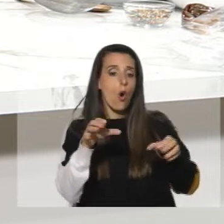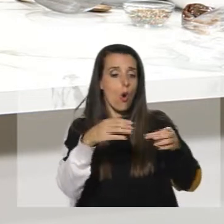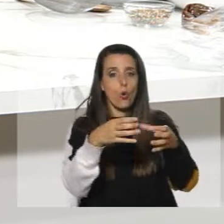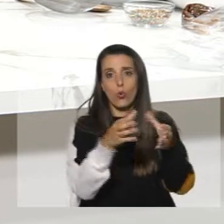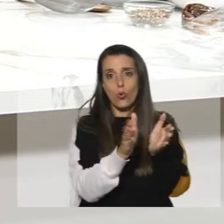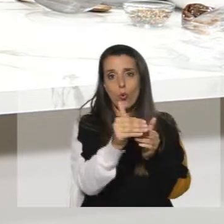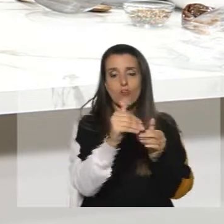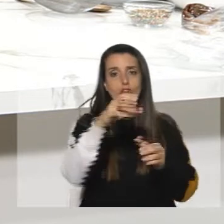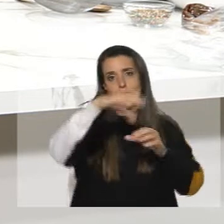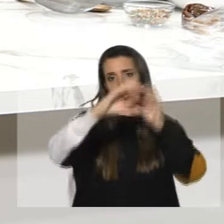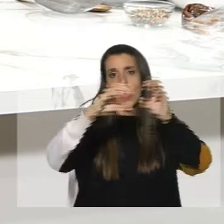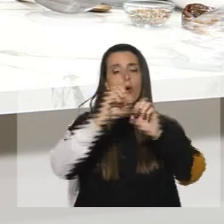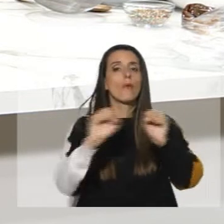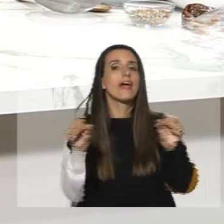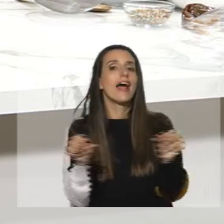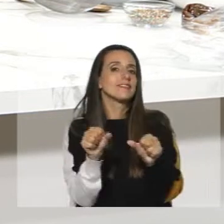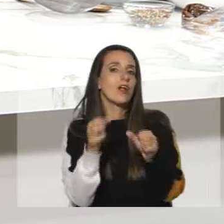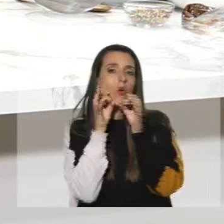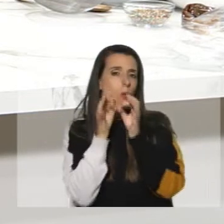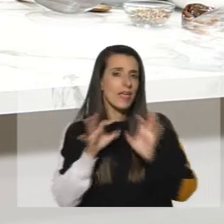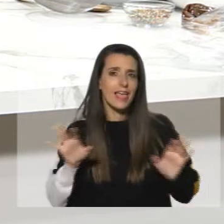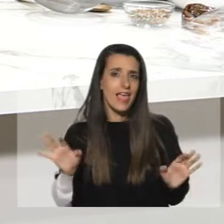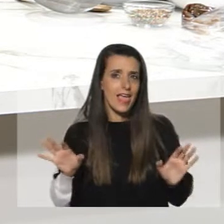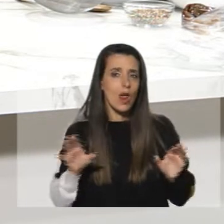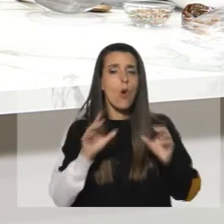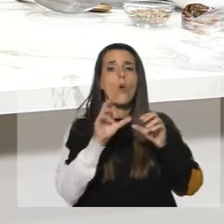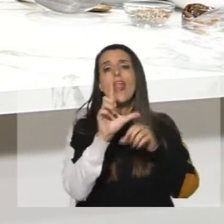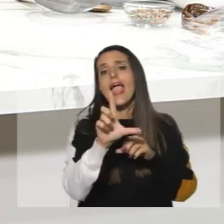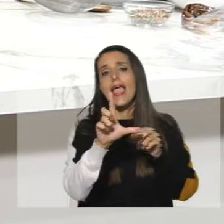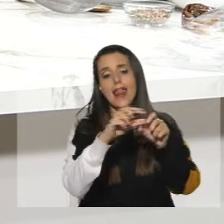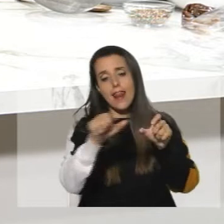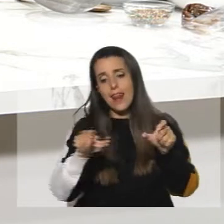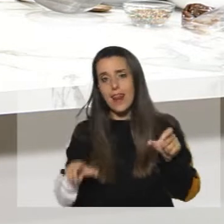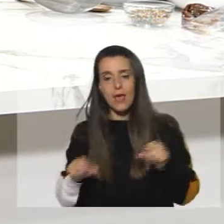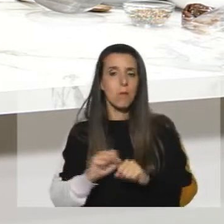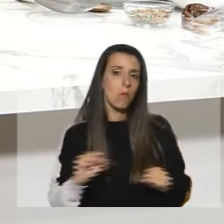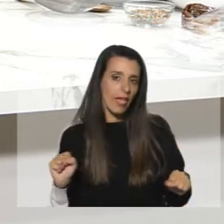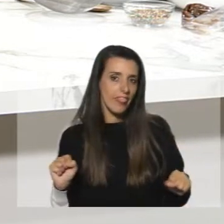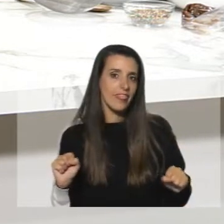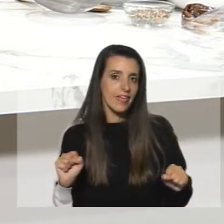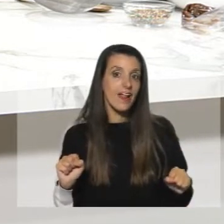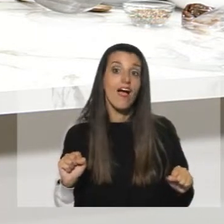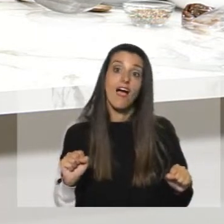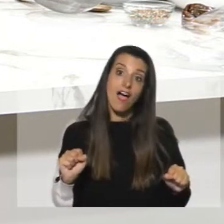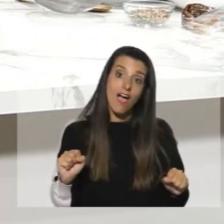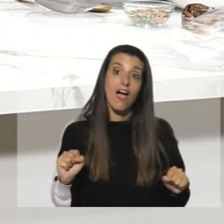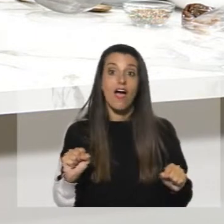acá lo hice como todo montado, sí, pero claro. pueden ser más como en una L acostada claro. y buscarle la forma. Ahí podemos